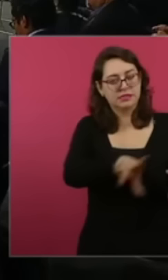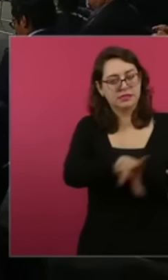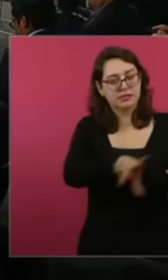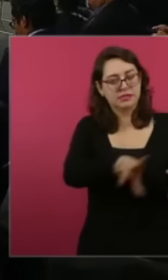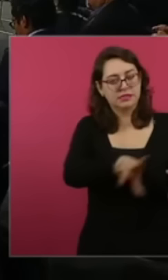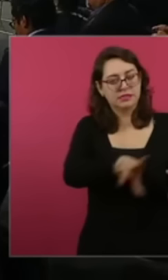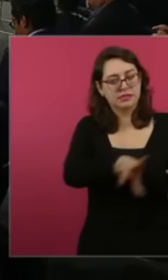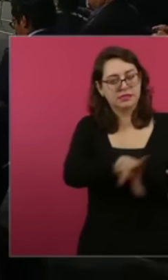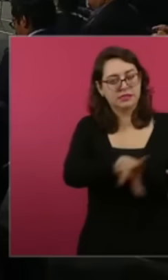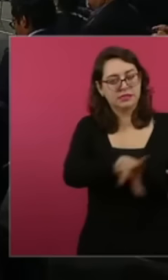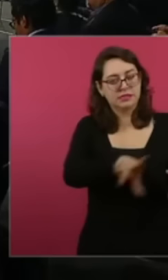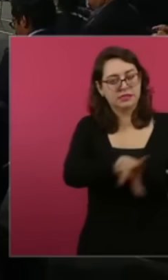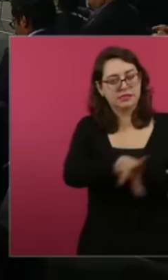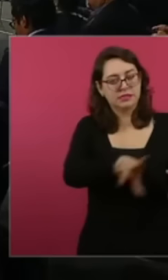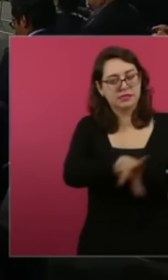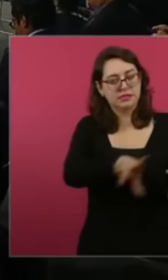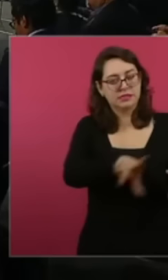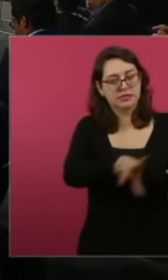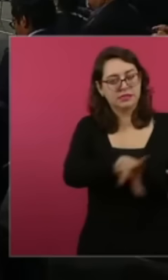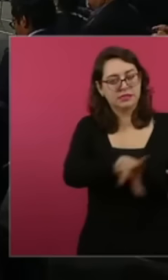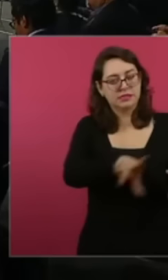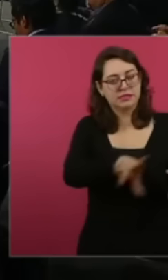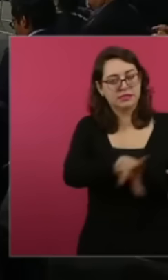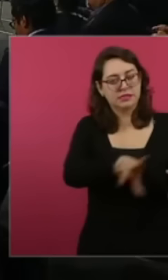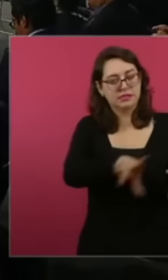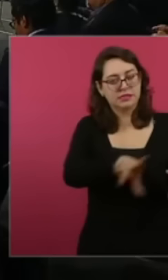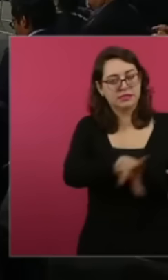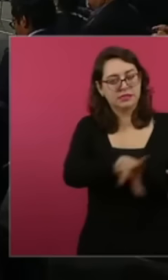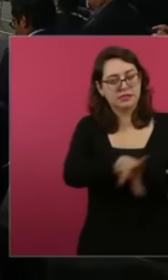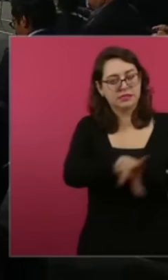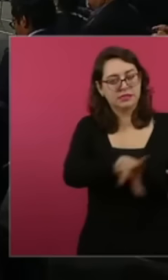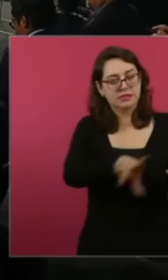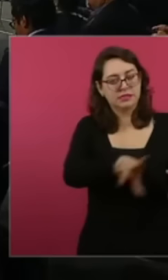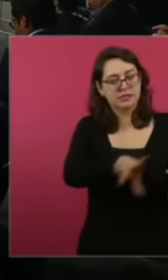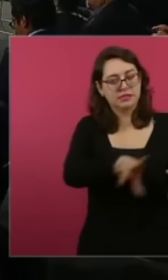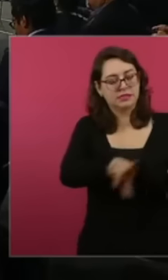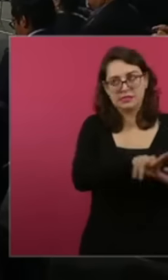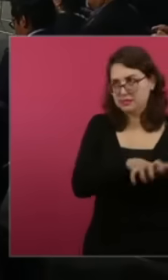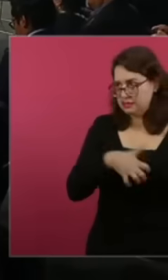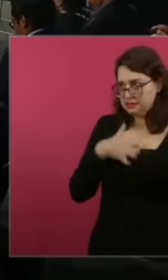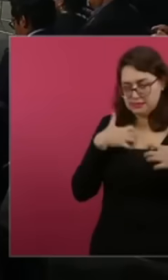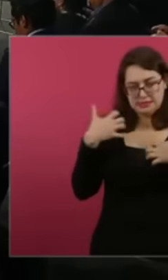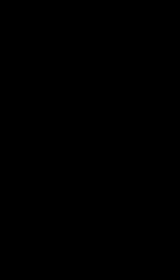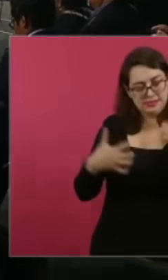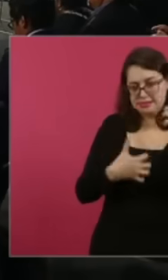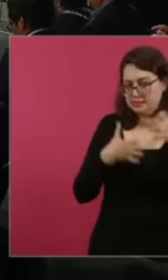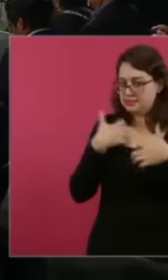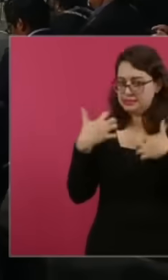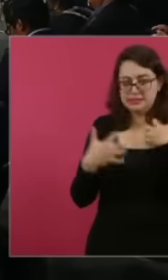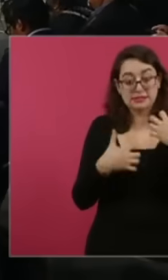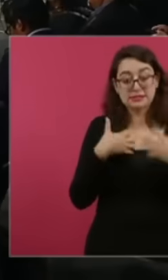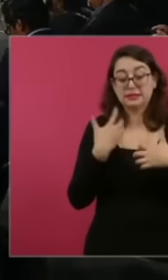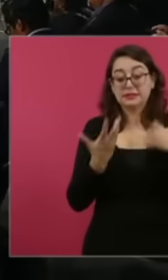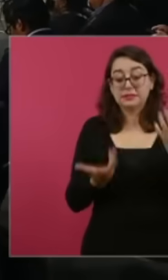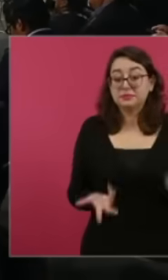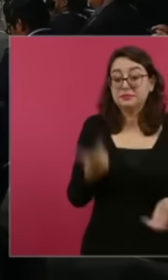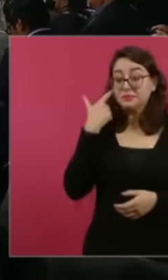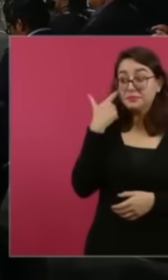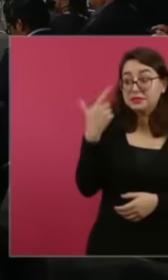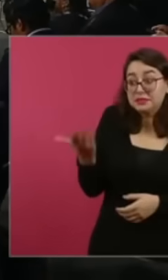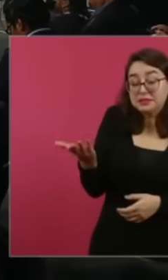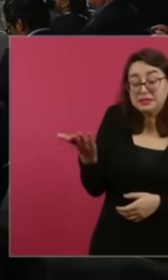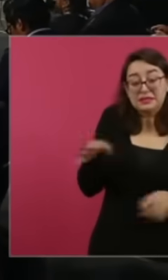magistrados del Tribunal Electoral que se pasaron de rosca. Veamos el video. Miren lo